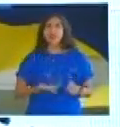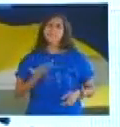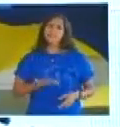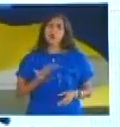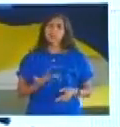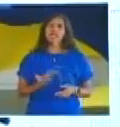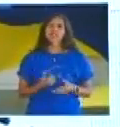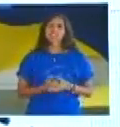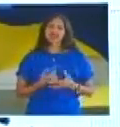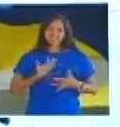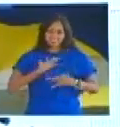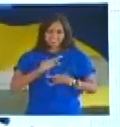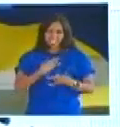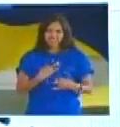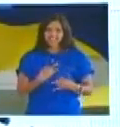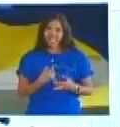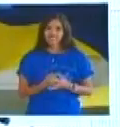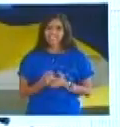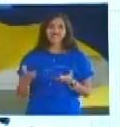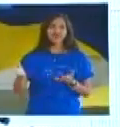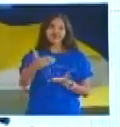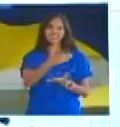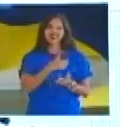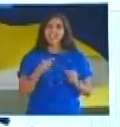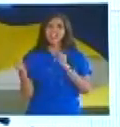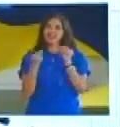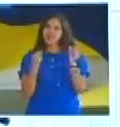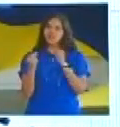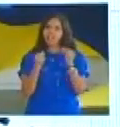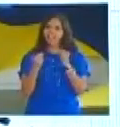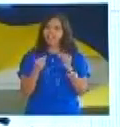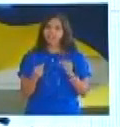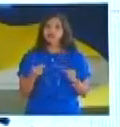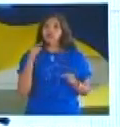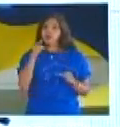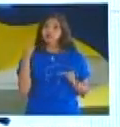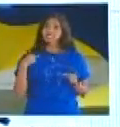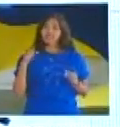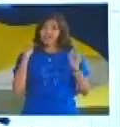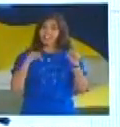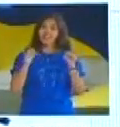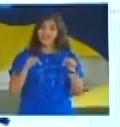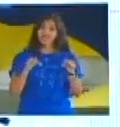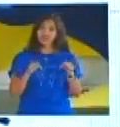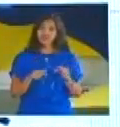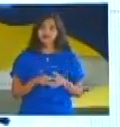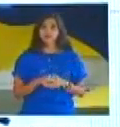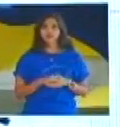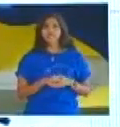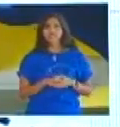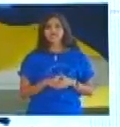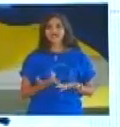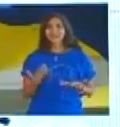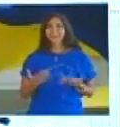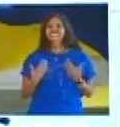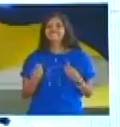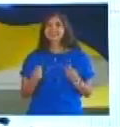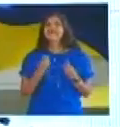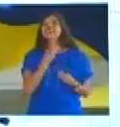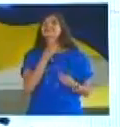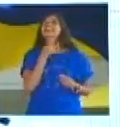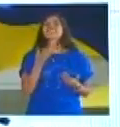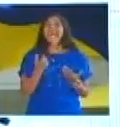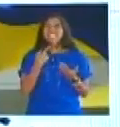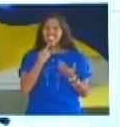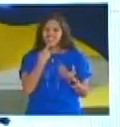importantes, interesante, que se han recogido ya en el debate y que ustedes tienen aquí, bueno, aquí en el huerguero y la quieren decir ya?